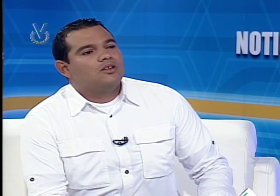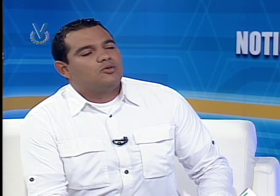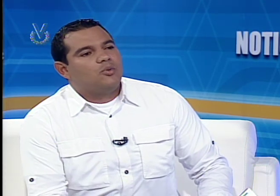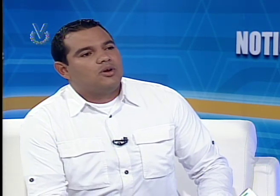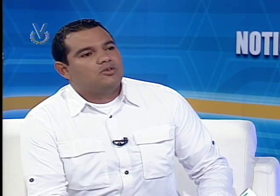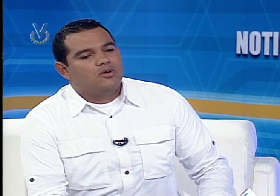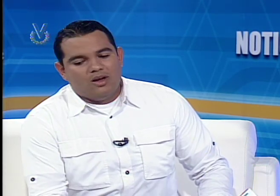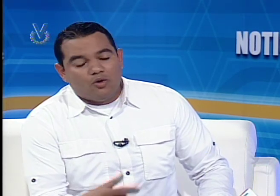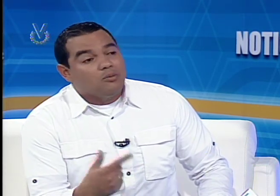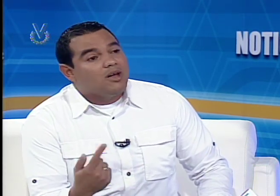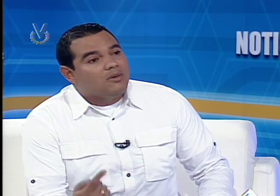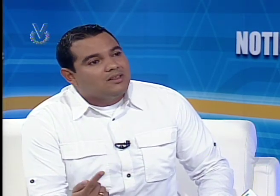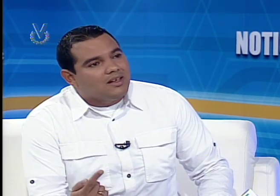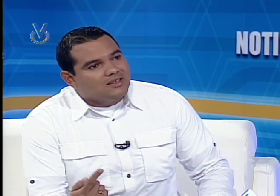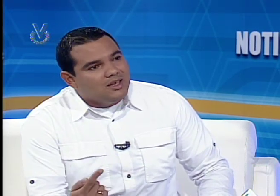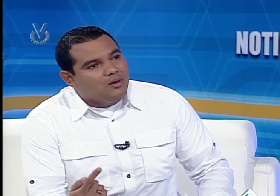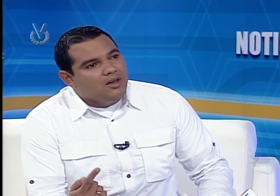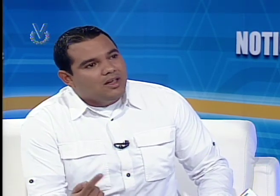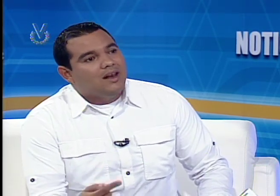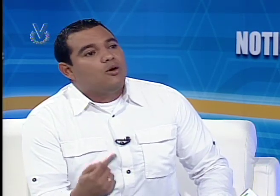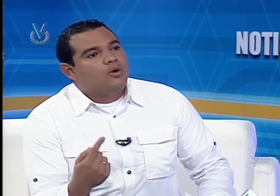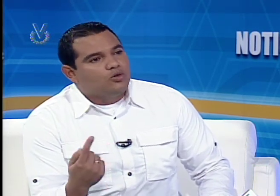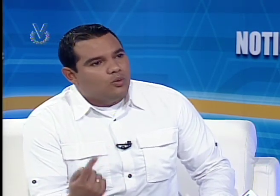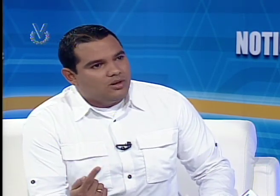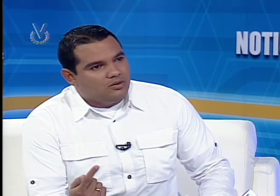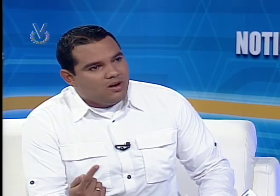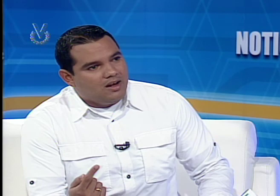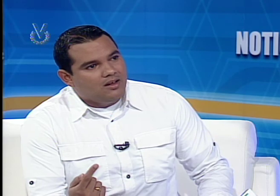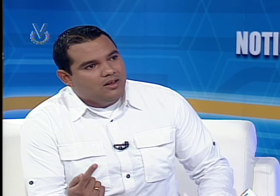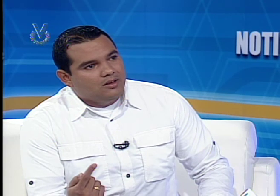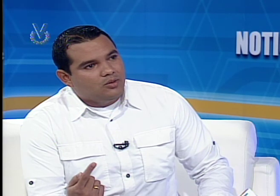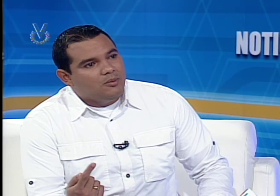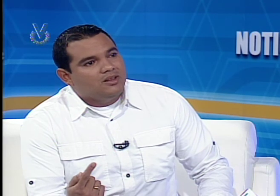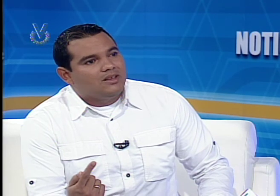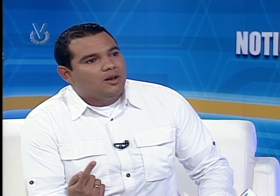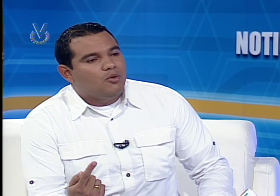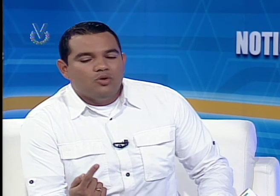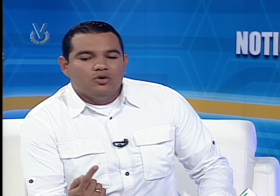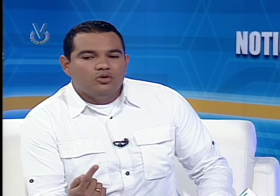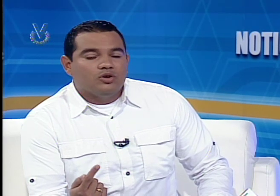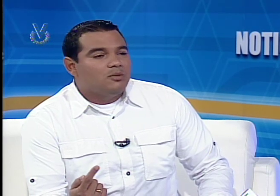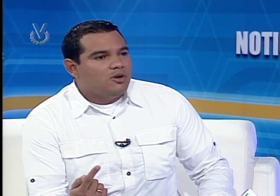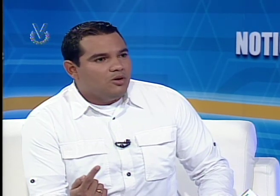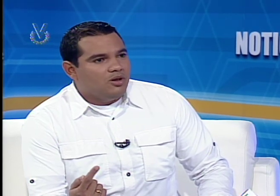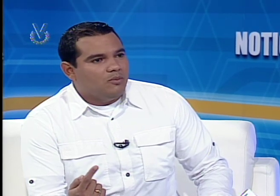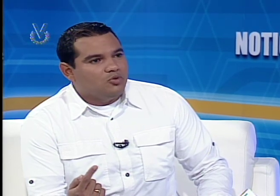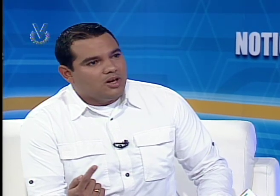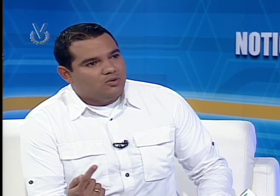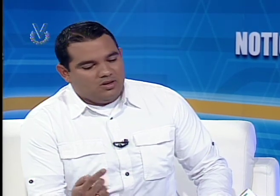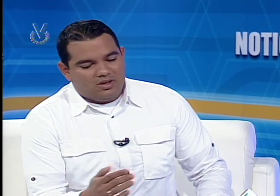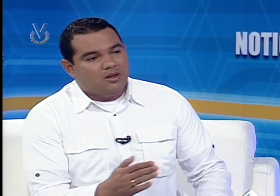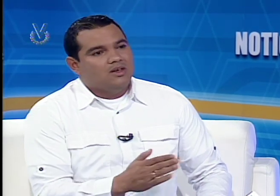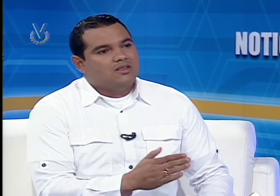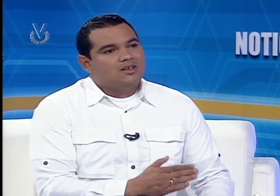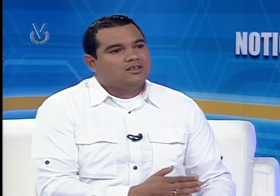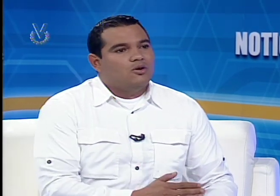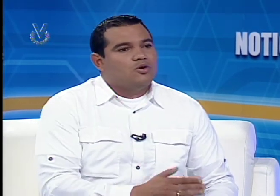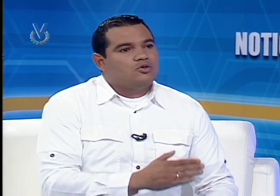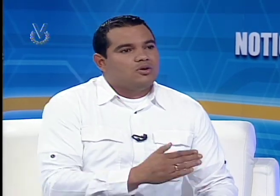76% de su población es económicamente activa, es la juventud venezolana. Solamente tenemos 12 millones de muchachos